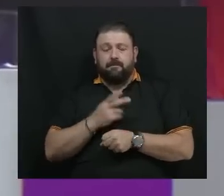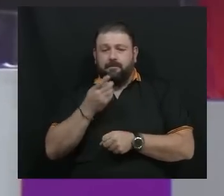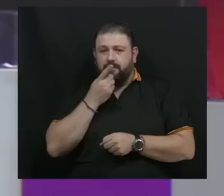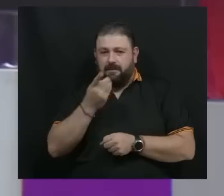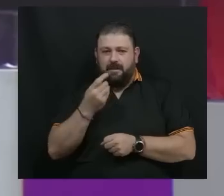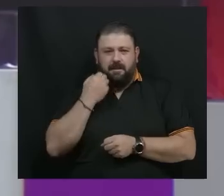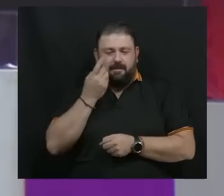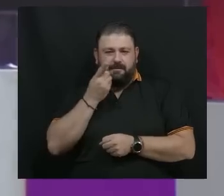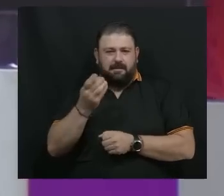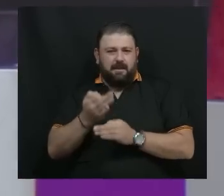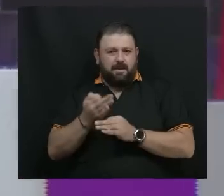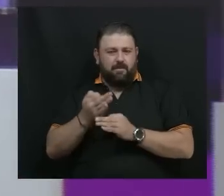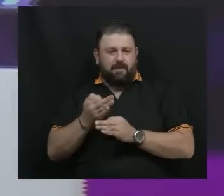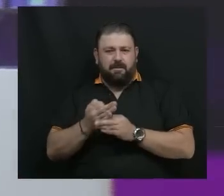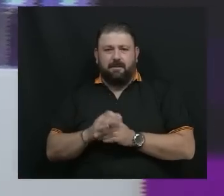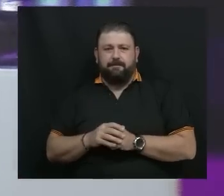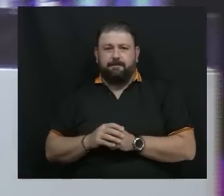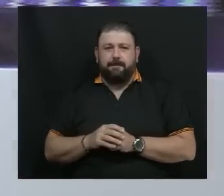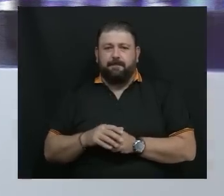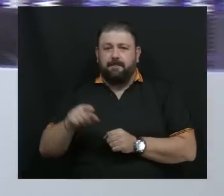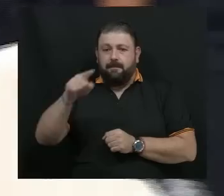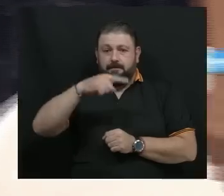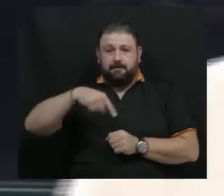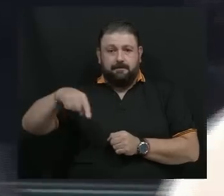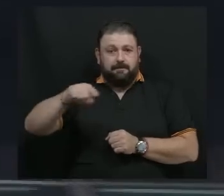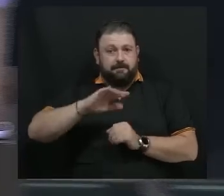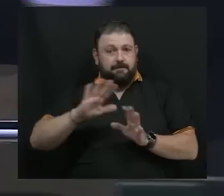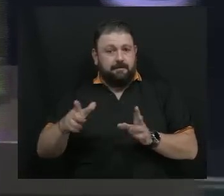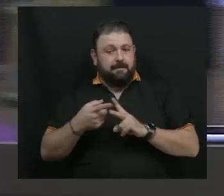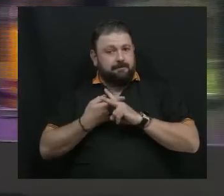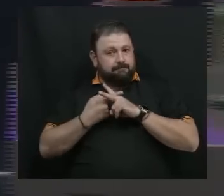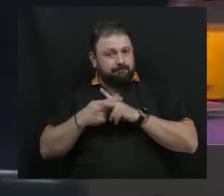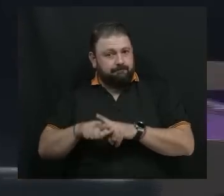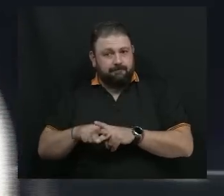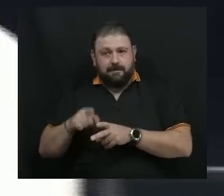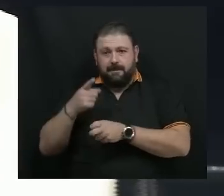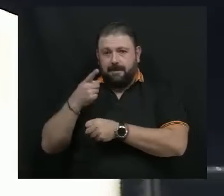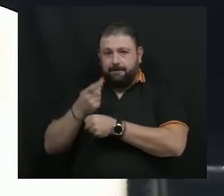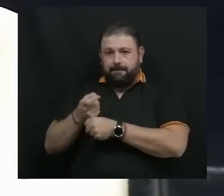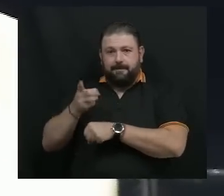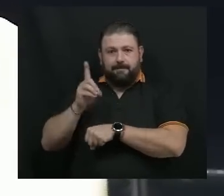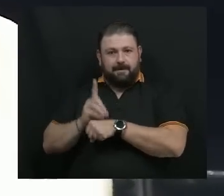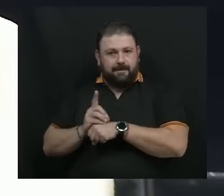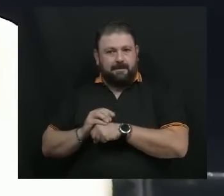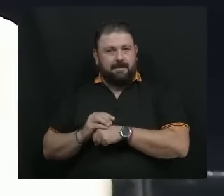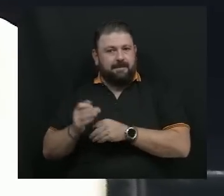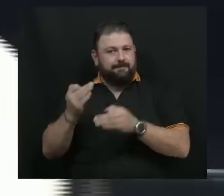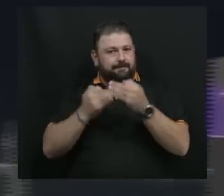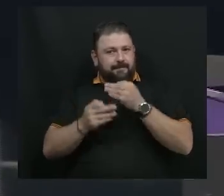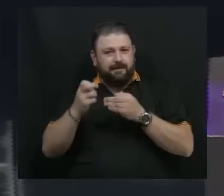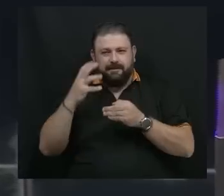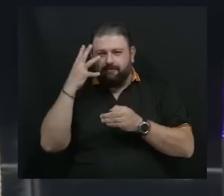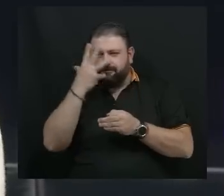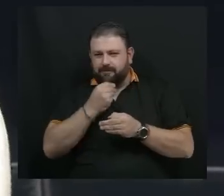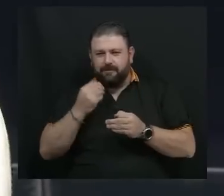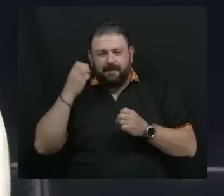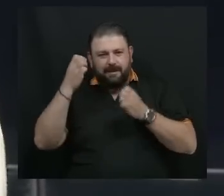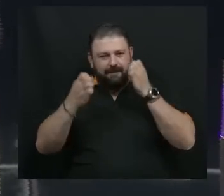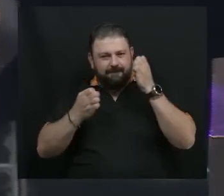casas. Estamos empezando, es el primer día, es la primera plática de este evento maravilloso.